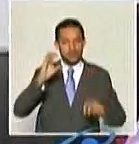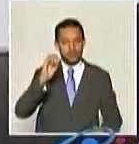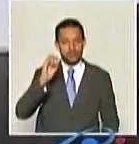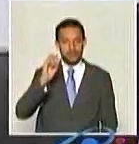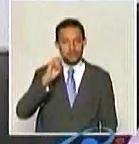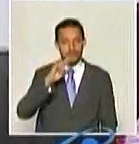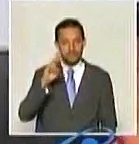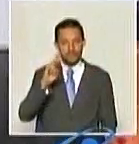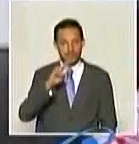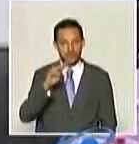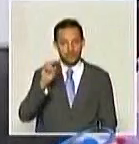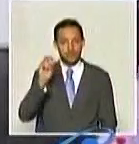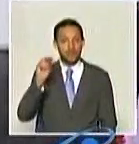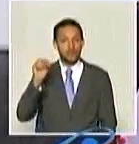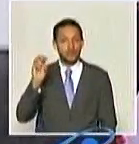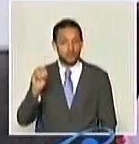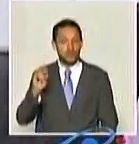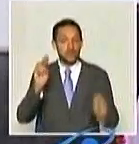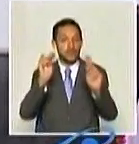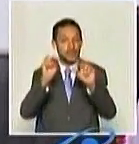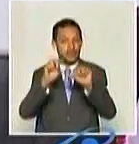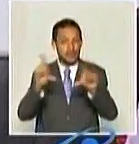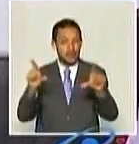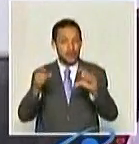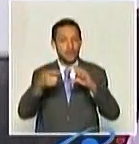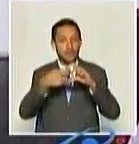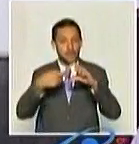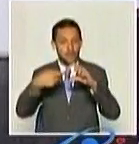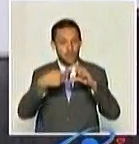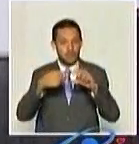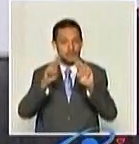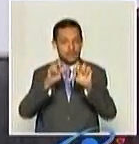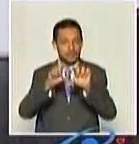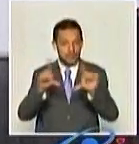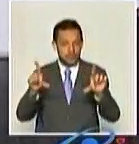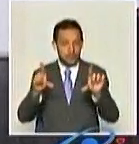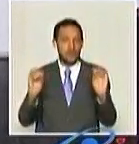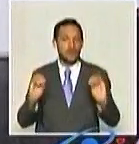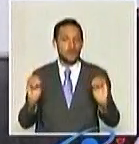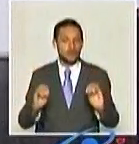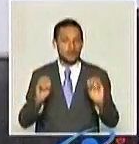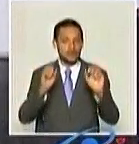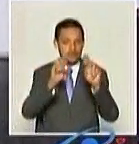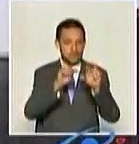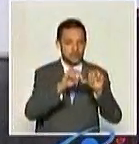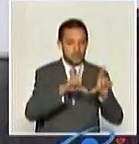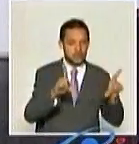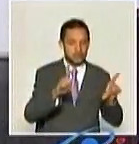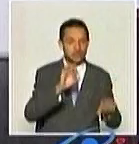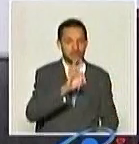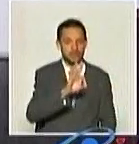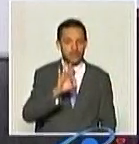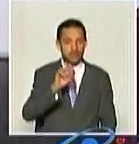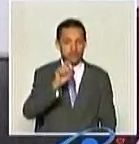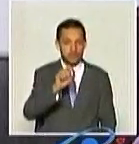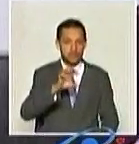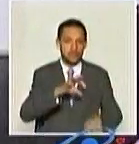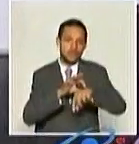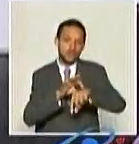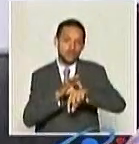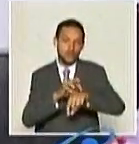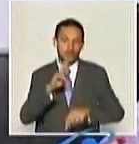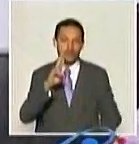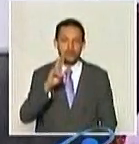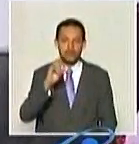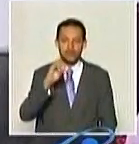pueden ampliar información buscando diferentes medios, revisando la página drrojas.net, ustedes pueden buscar en YouTube, que